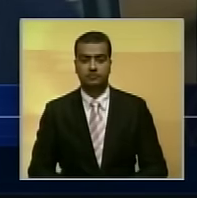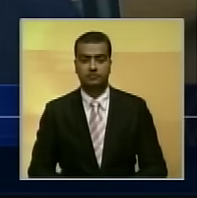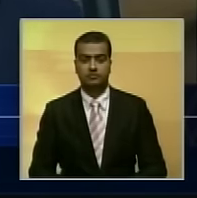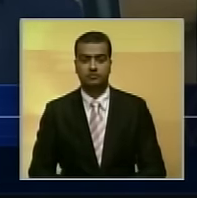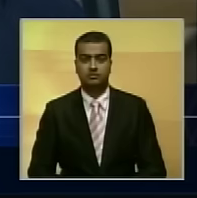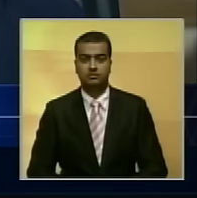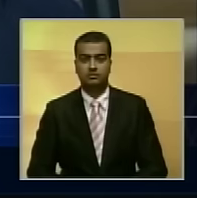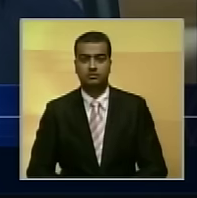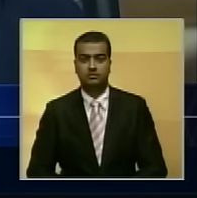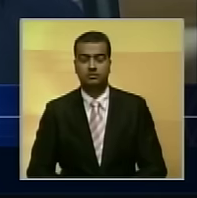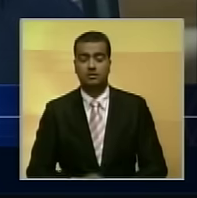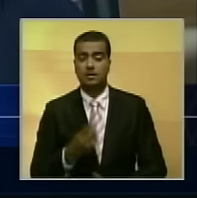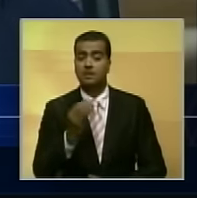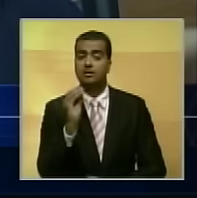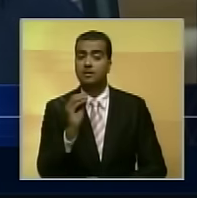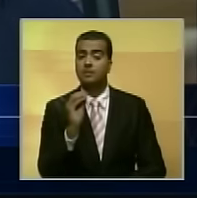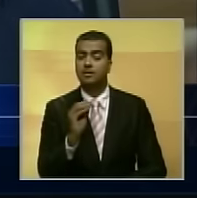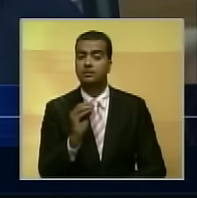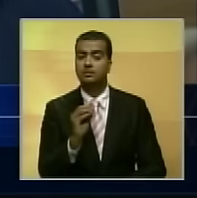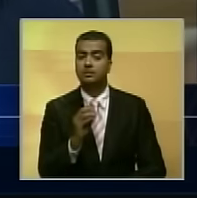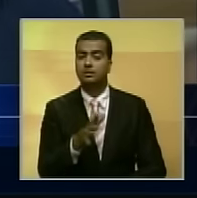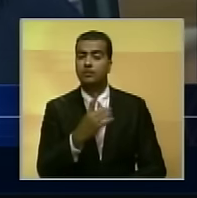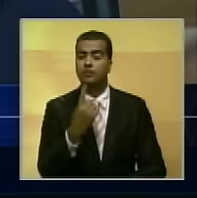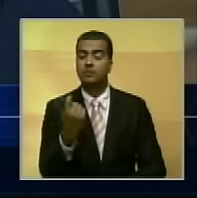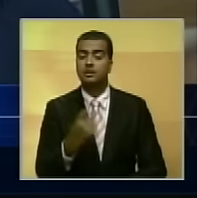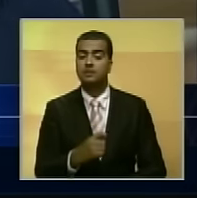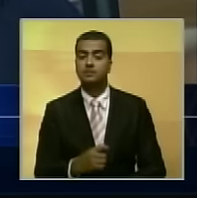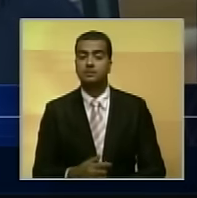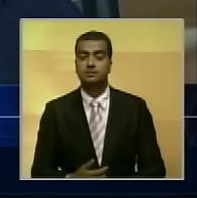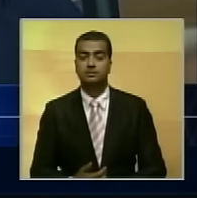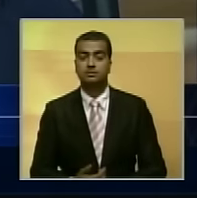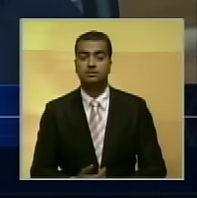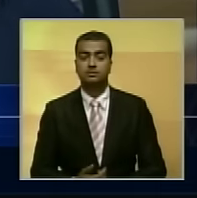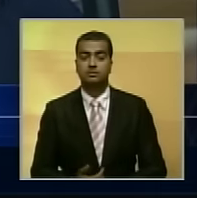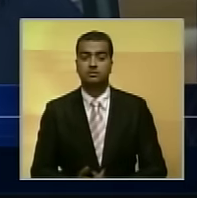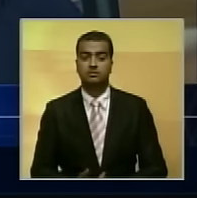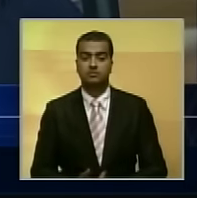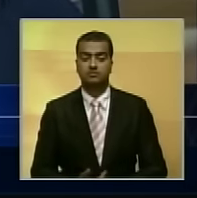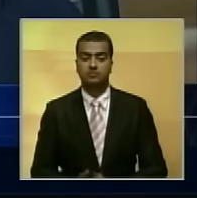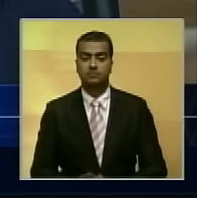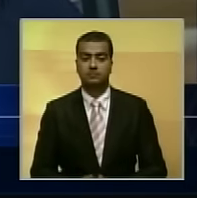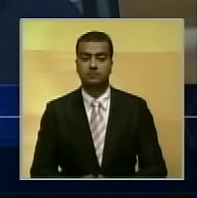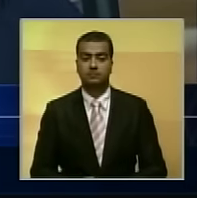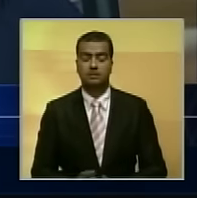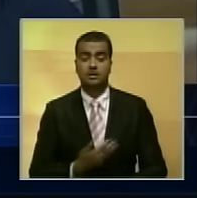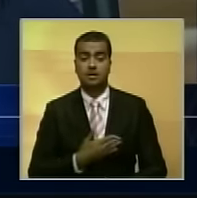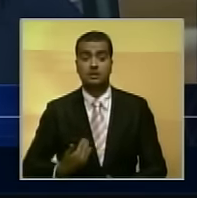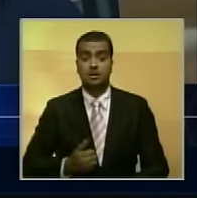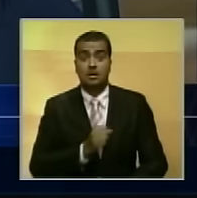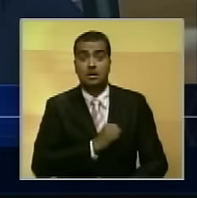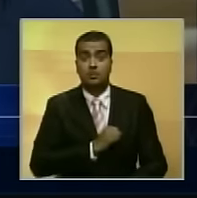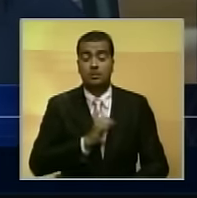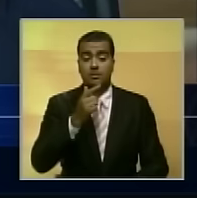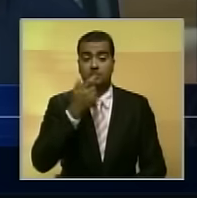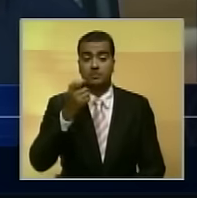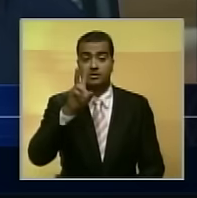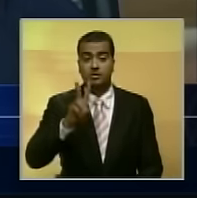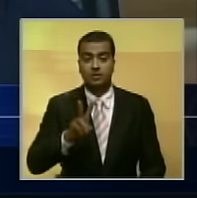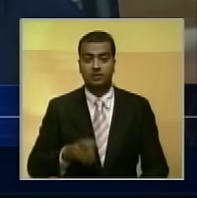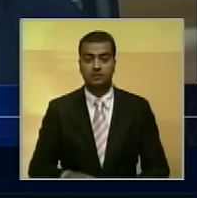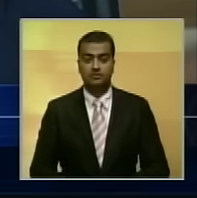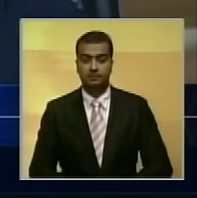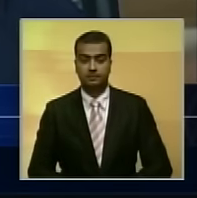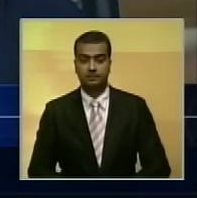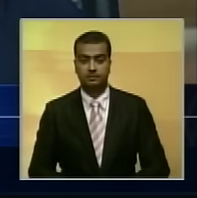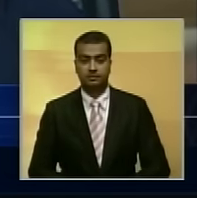Esta convocatoria, que duró un mes, bueno, pretendía causar angustia en la población venezolana,